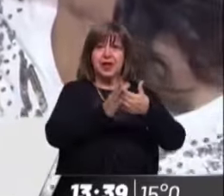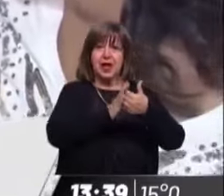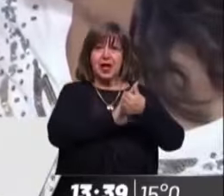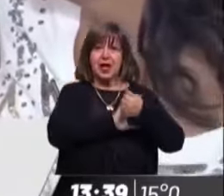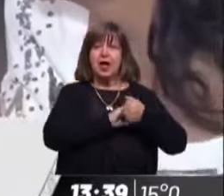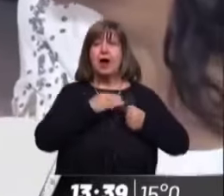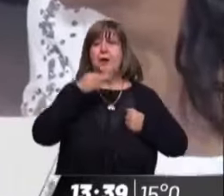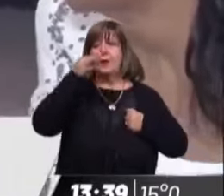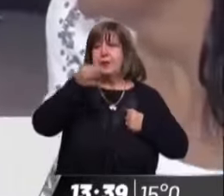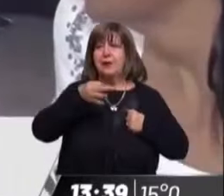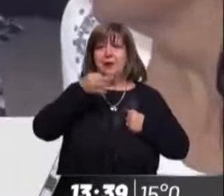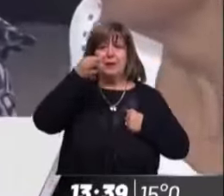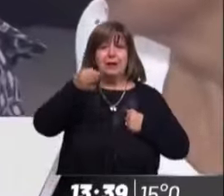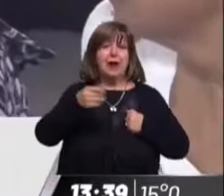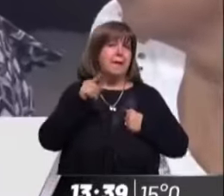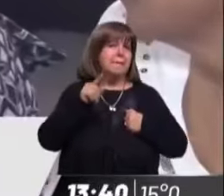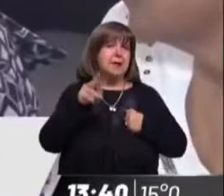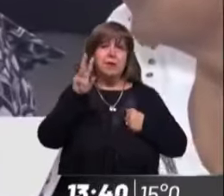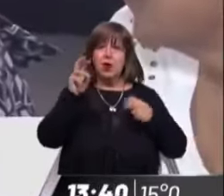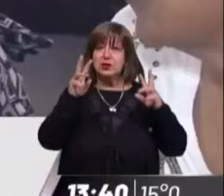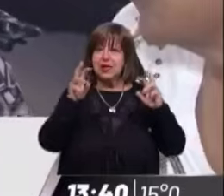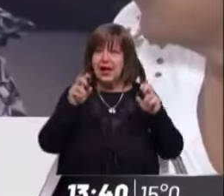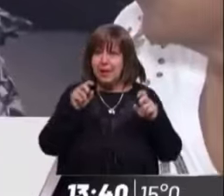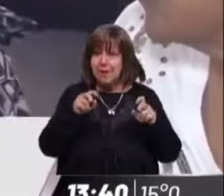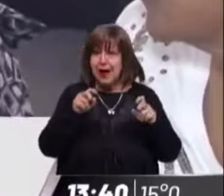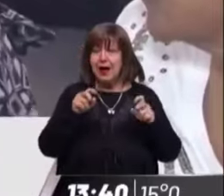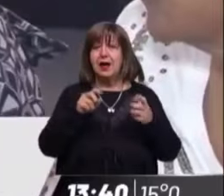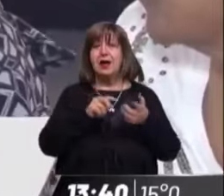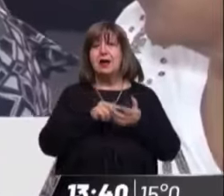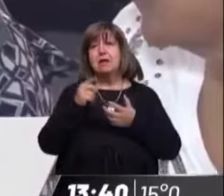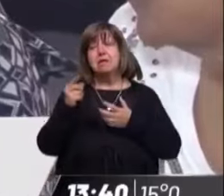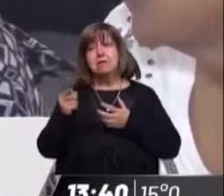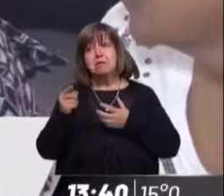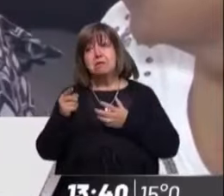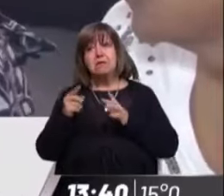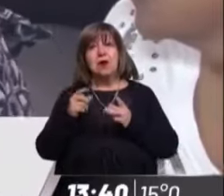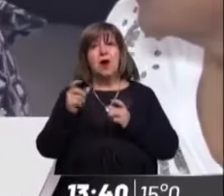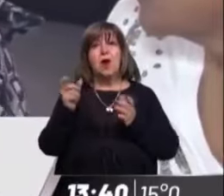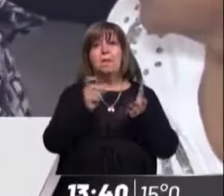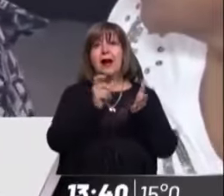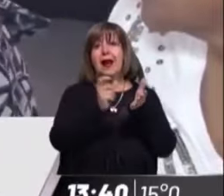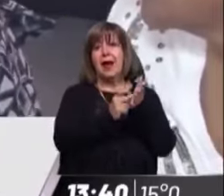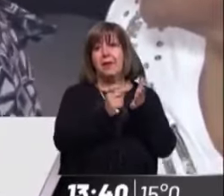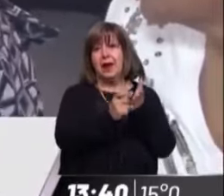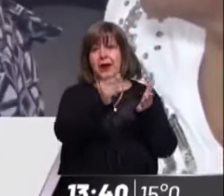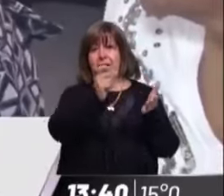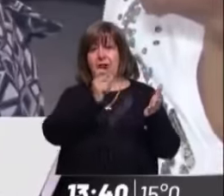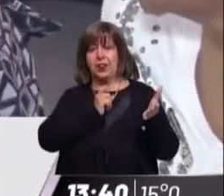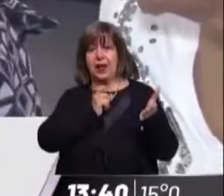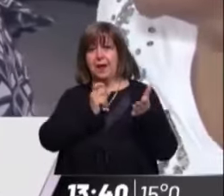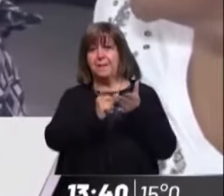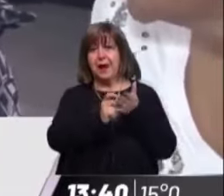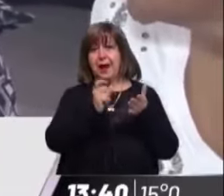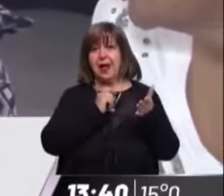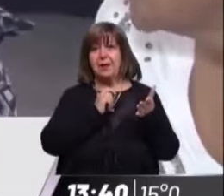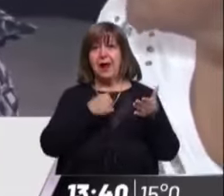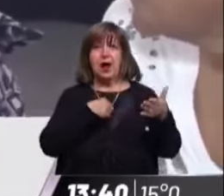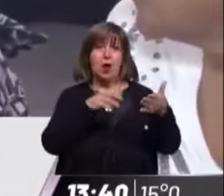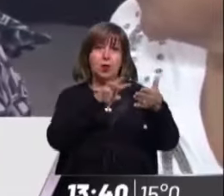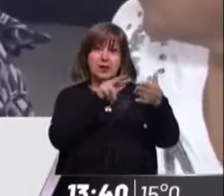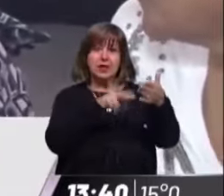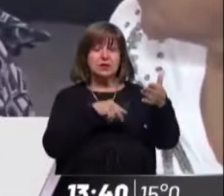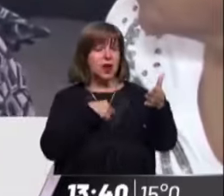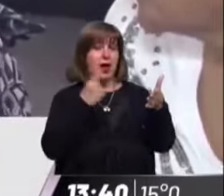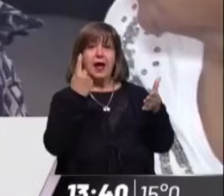charlamos sobre el texto. A veces ese mismo texto nos dan palabras para elegir de